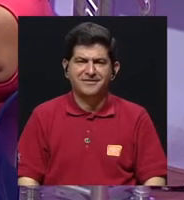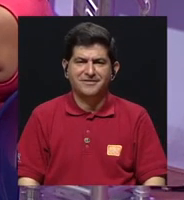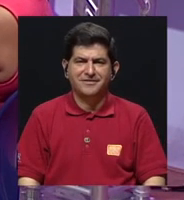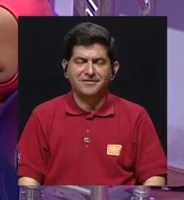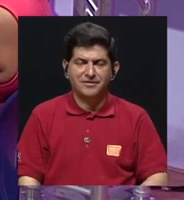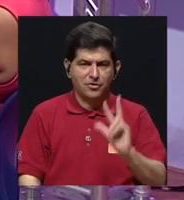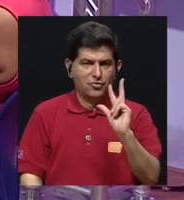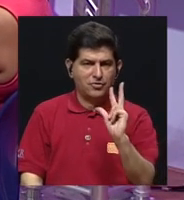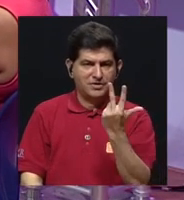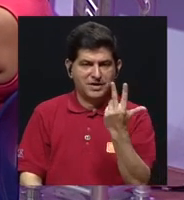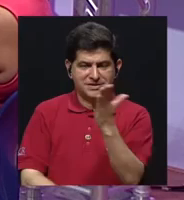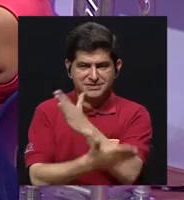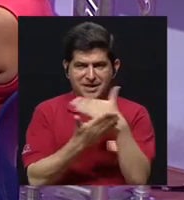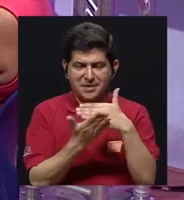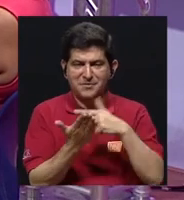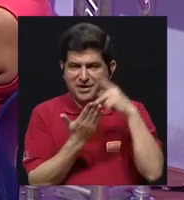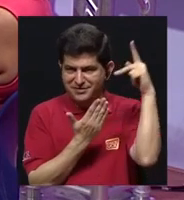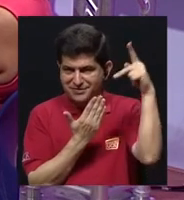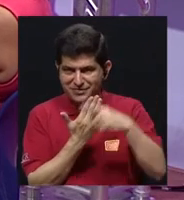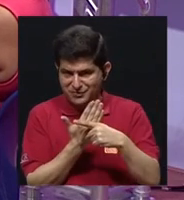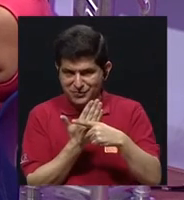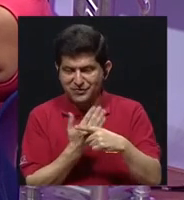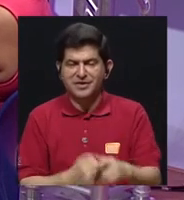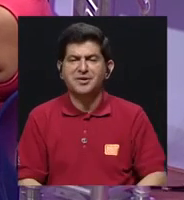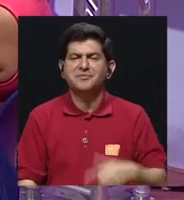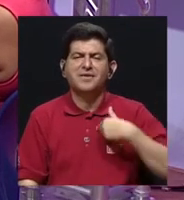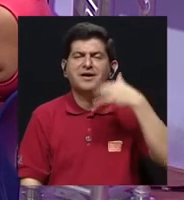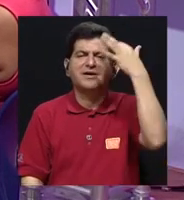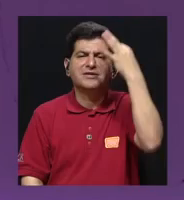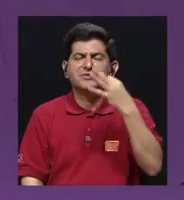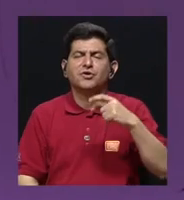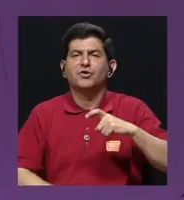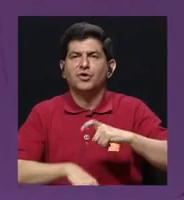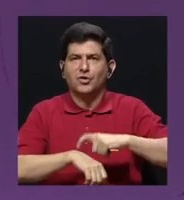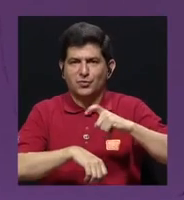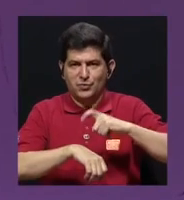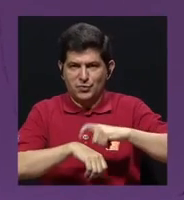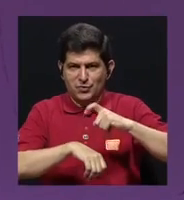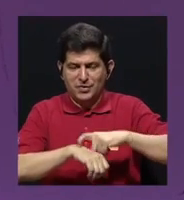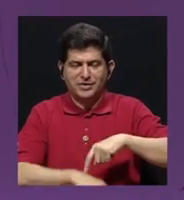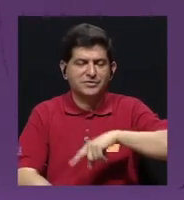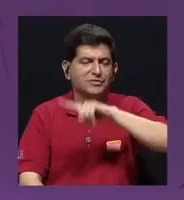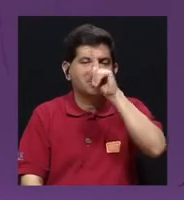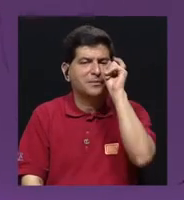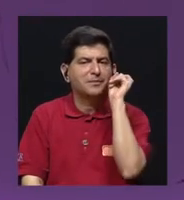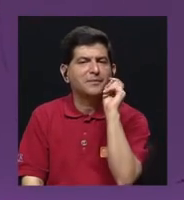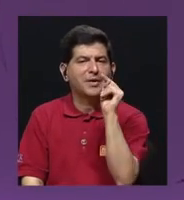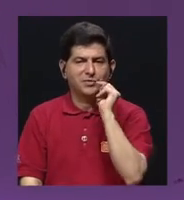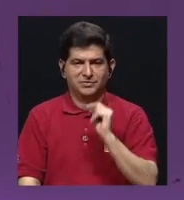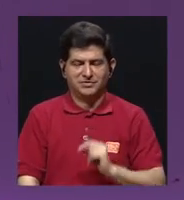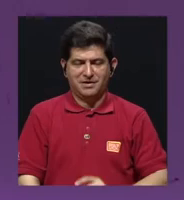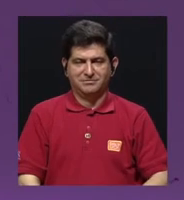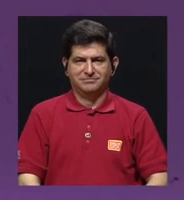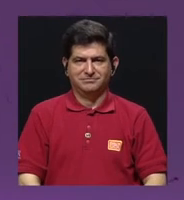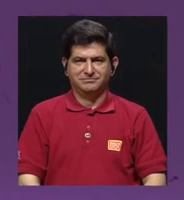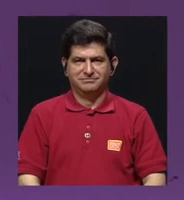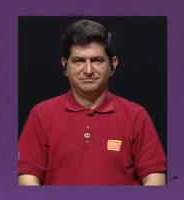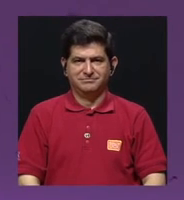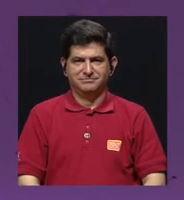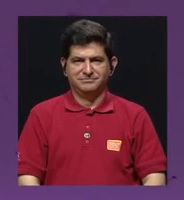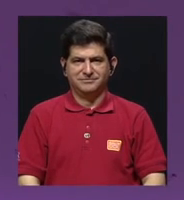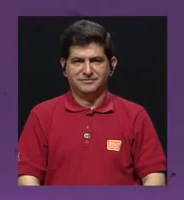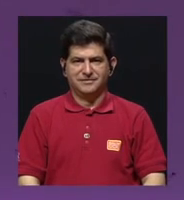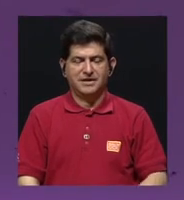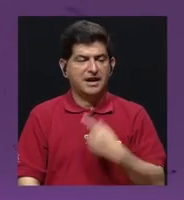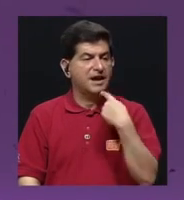estamos en este tercer bloque de nuestro programa y creo que es un momento para preguntarle si,